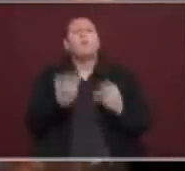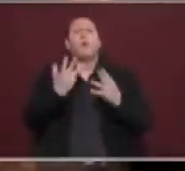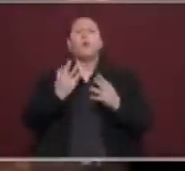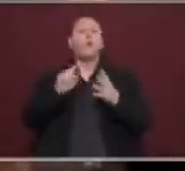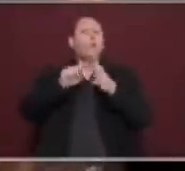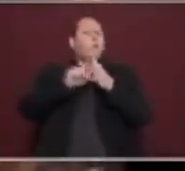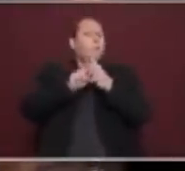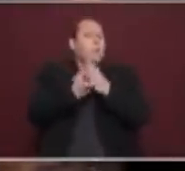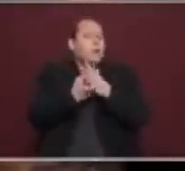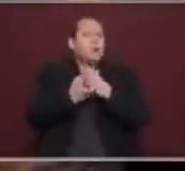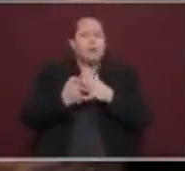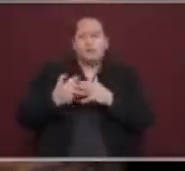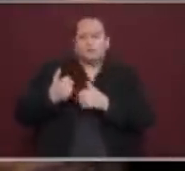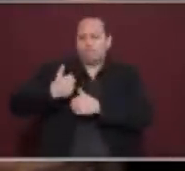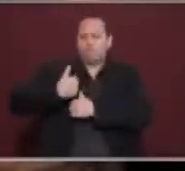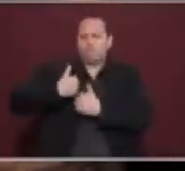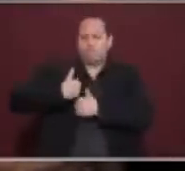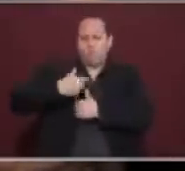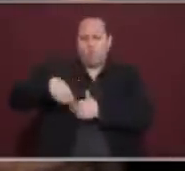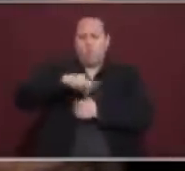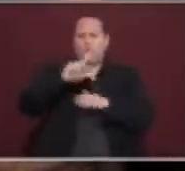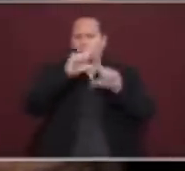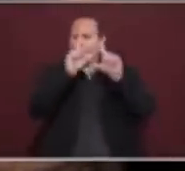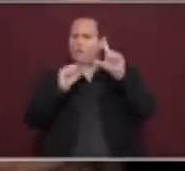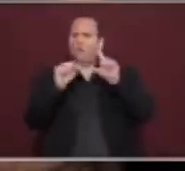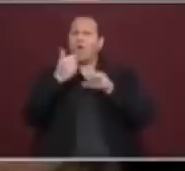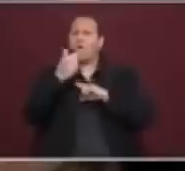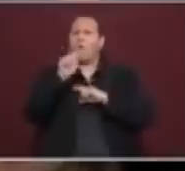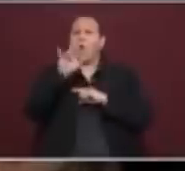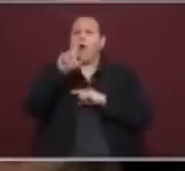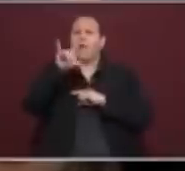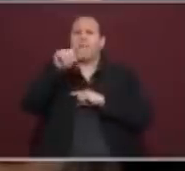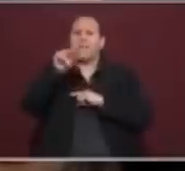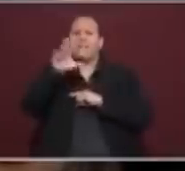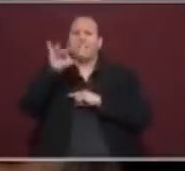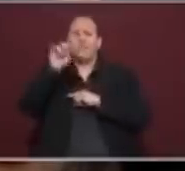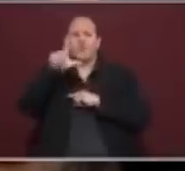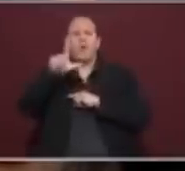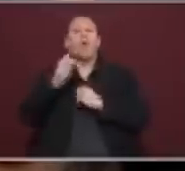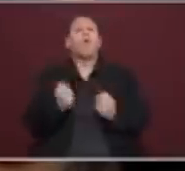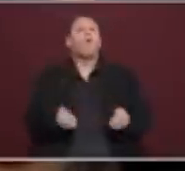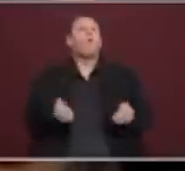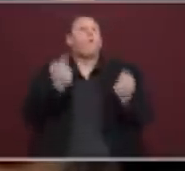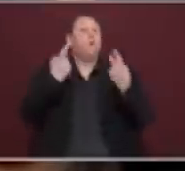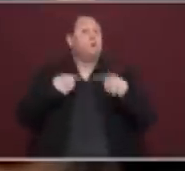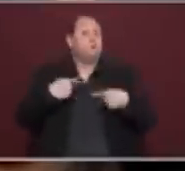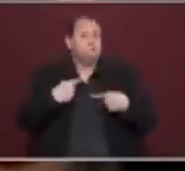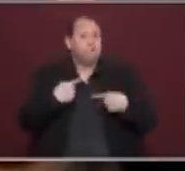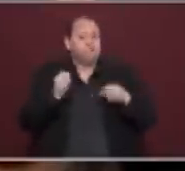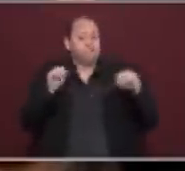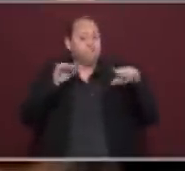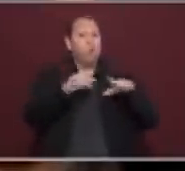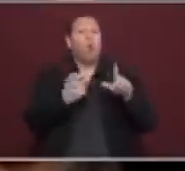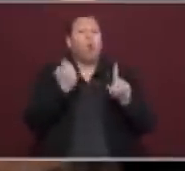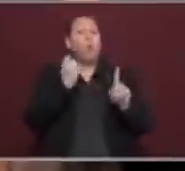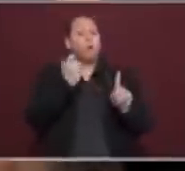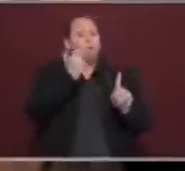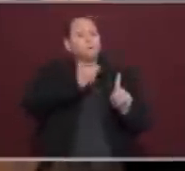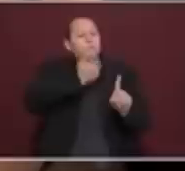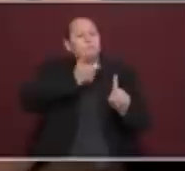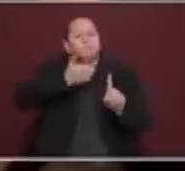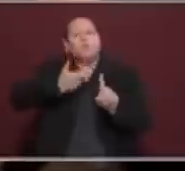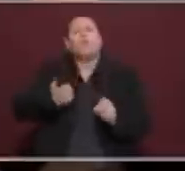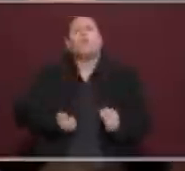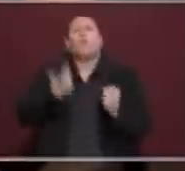nacional con cuántos elementos cuánto se va a pagar a cada uno de los elementos